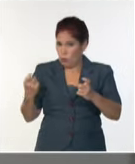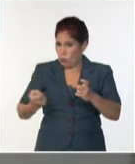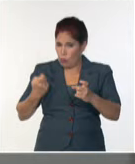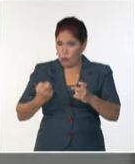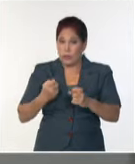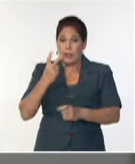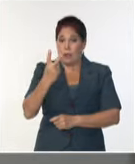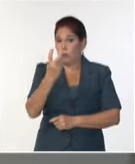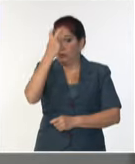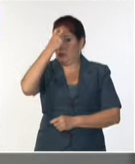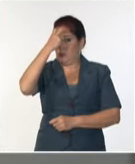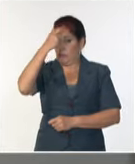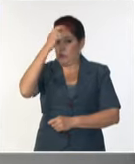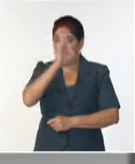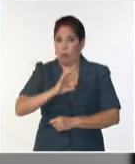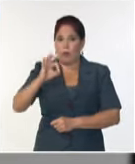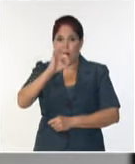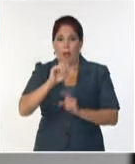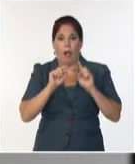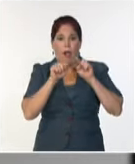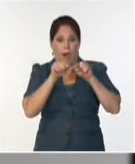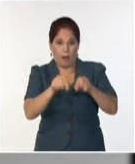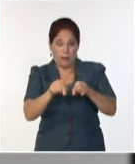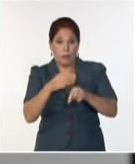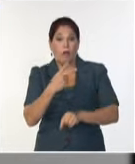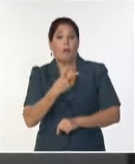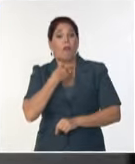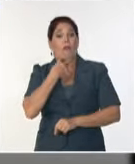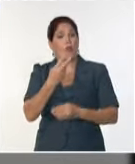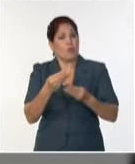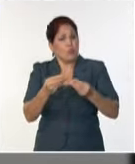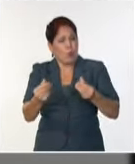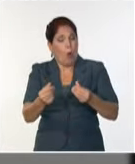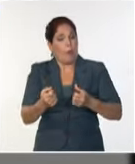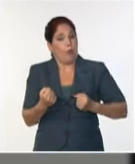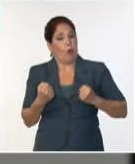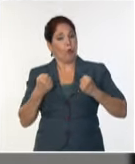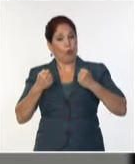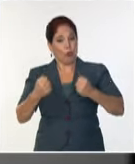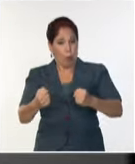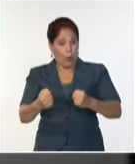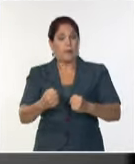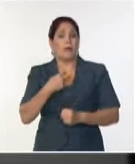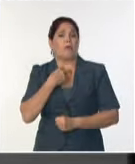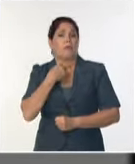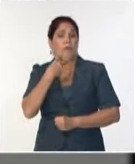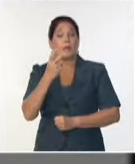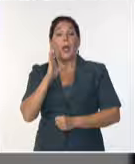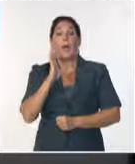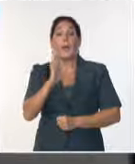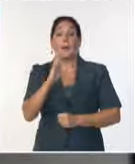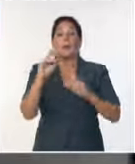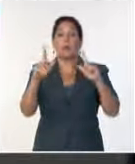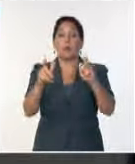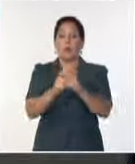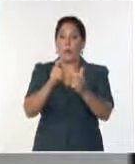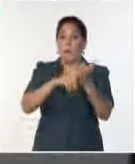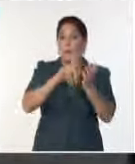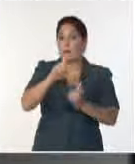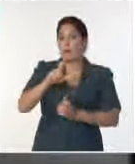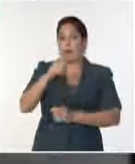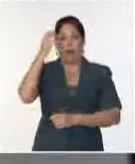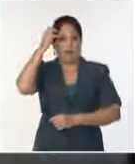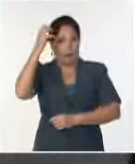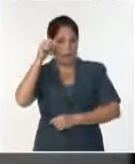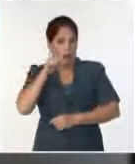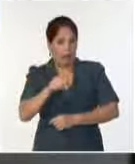Frente Oriental, Fran País. Su voz dulce, firme y oportuna siempre se escuchó con gran respeto en las reuniones del partido, el Estado y